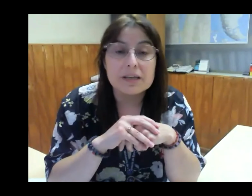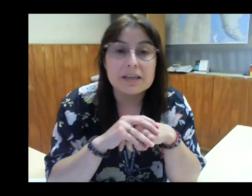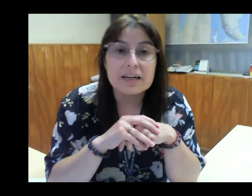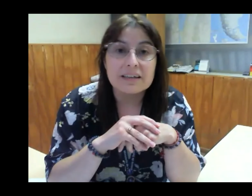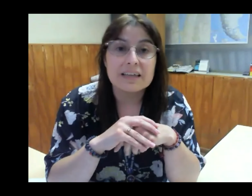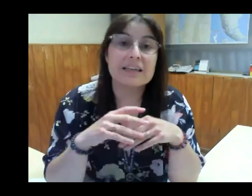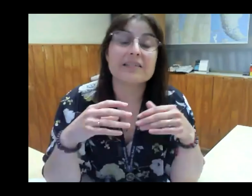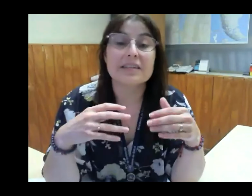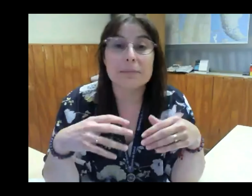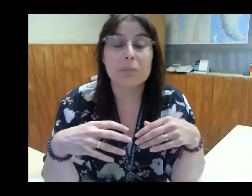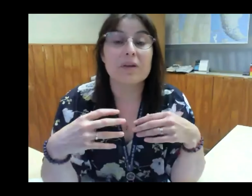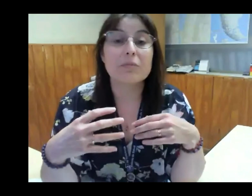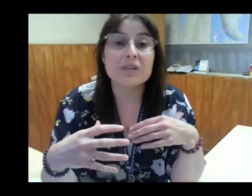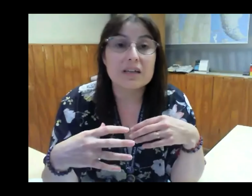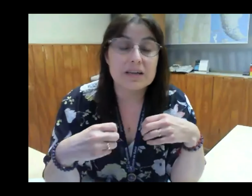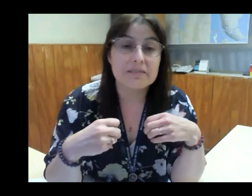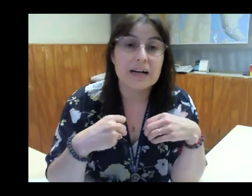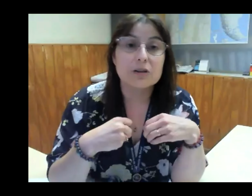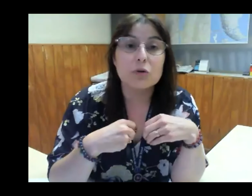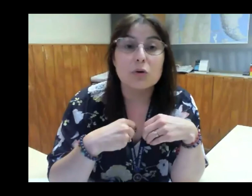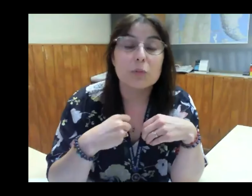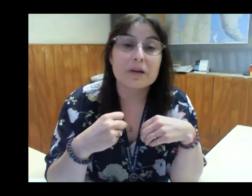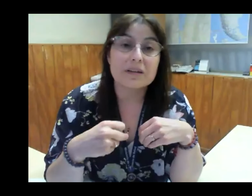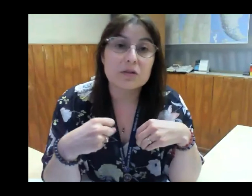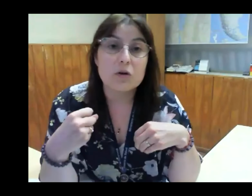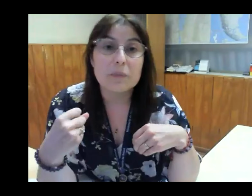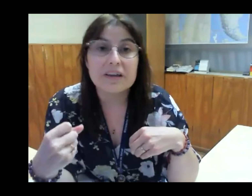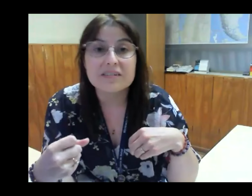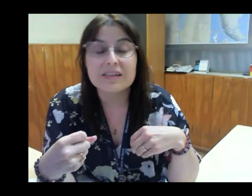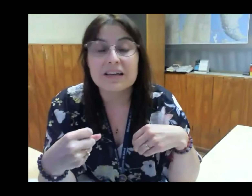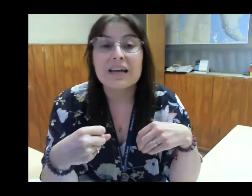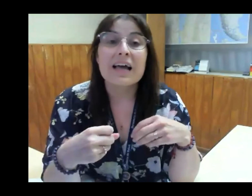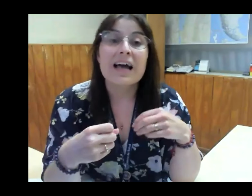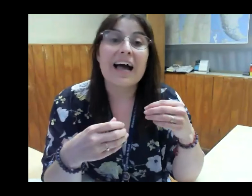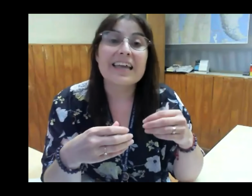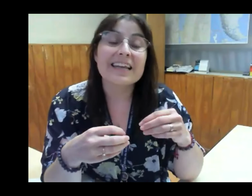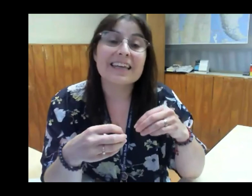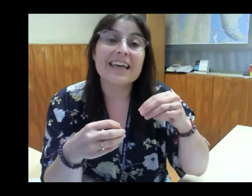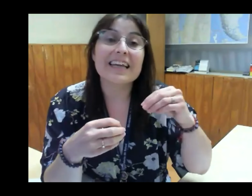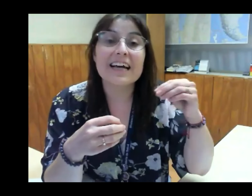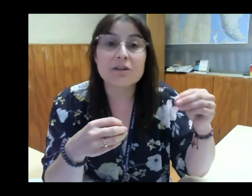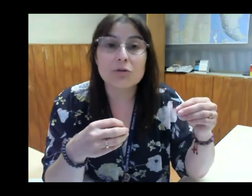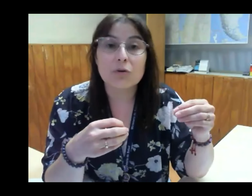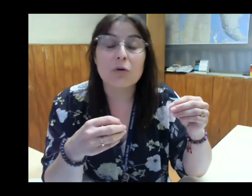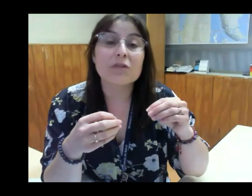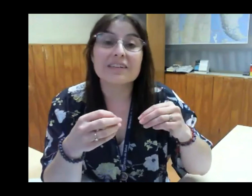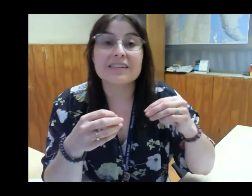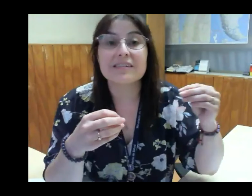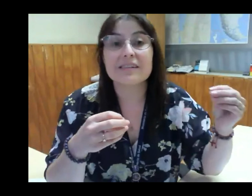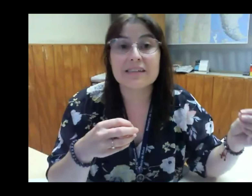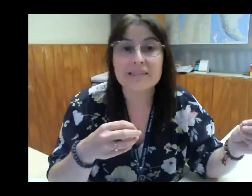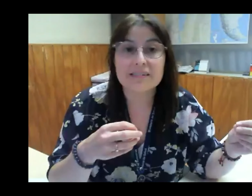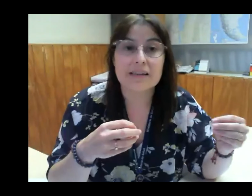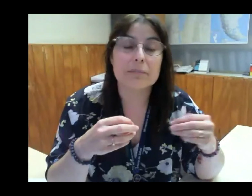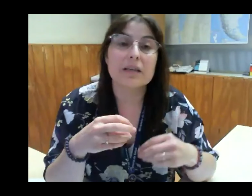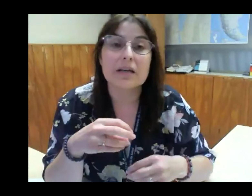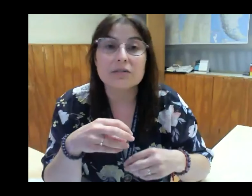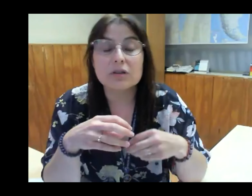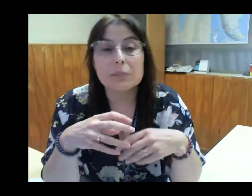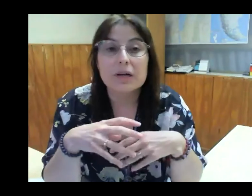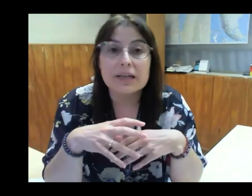nuestras políticas, y si podemos seguir trabajando con OPS y OMS, a ir generando otras instancias